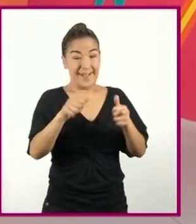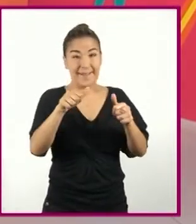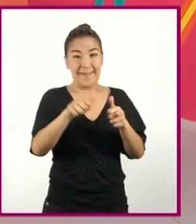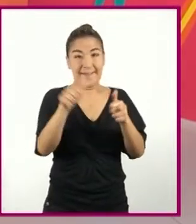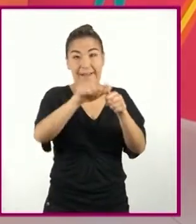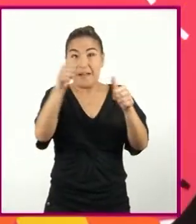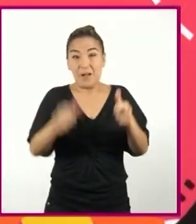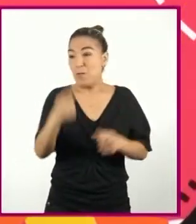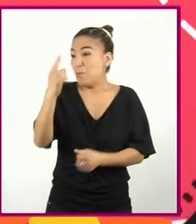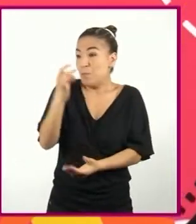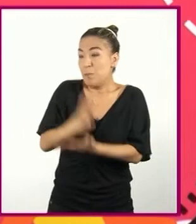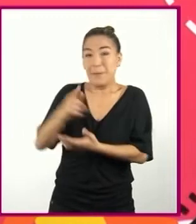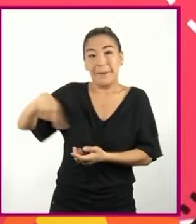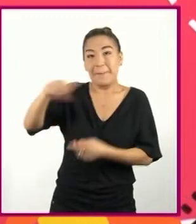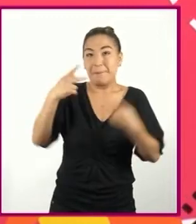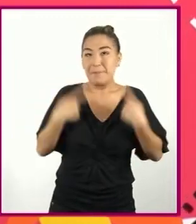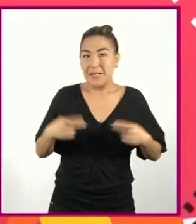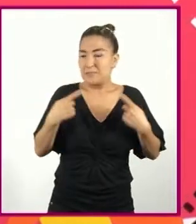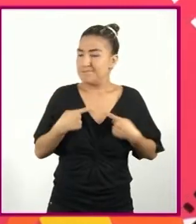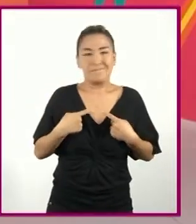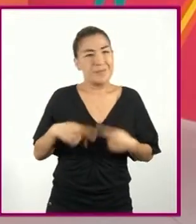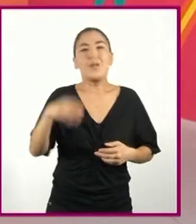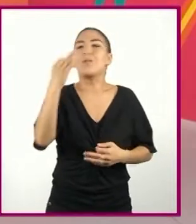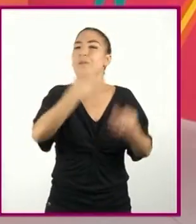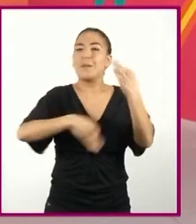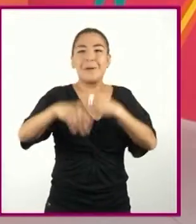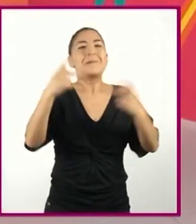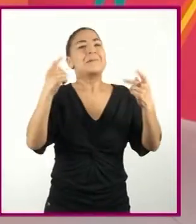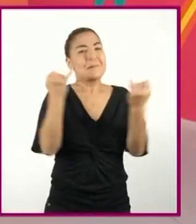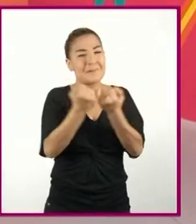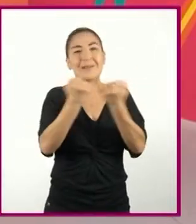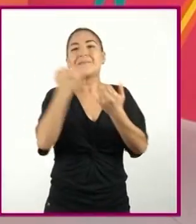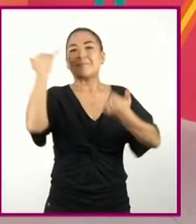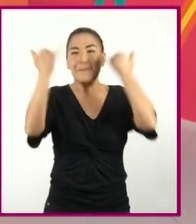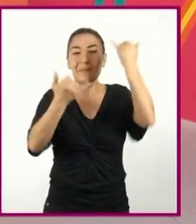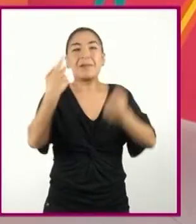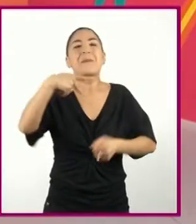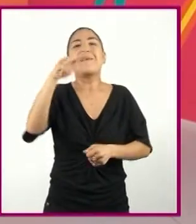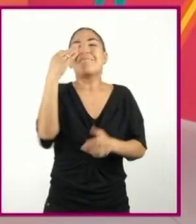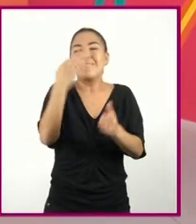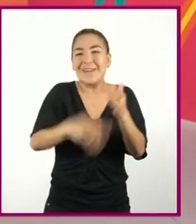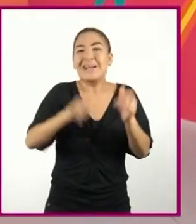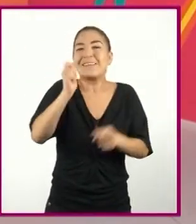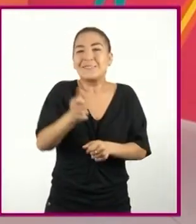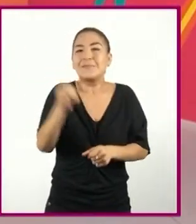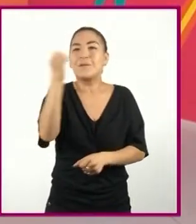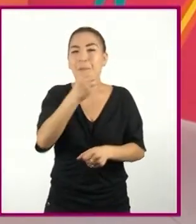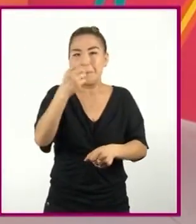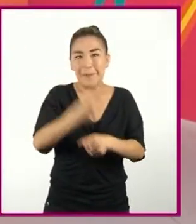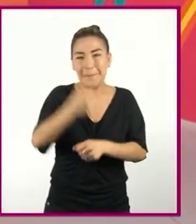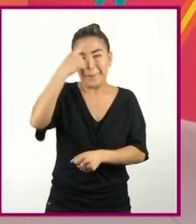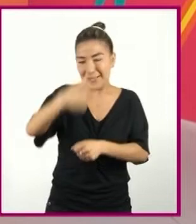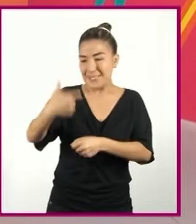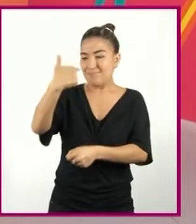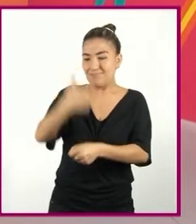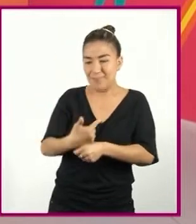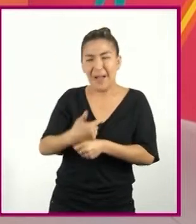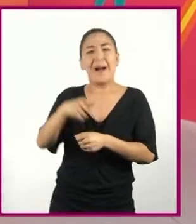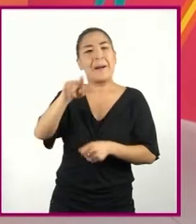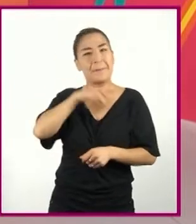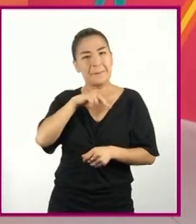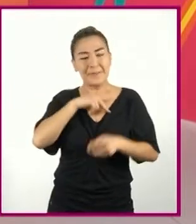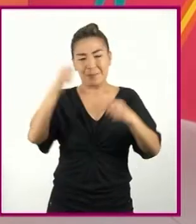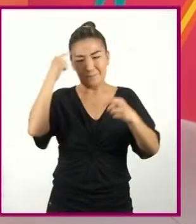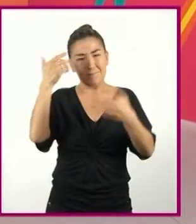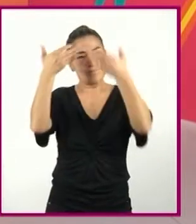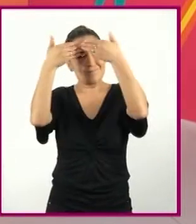de los artistas. Todos somos creativos, solo que a veces nos falta darnos la oportunidad de liberar nuestra mente y